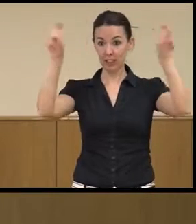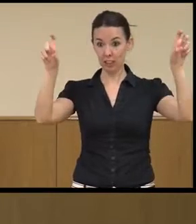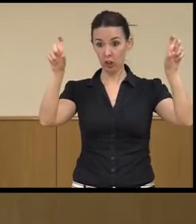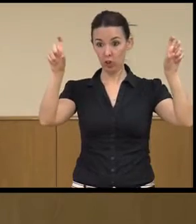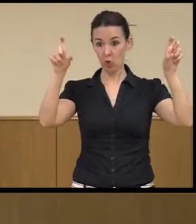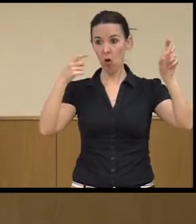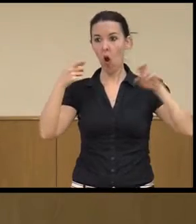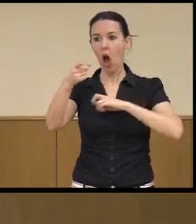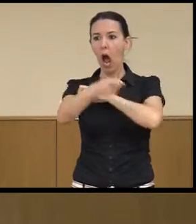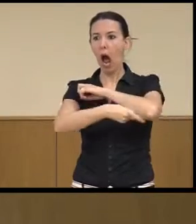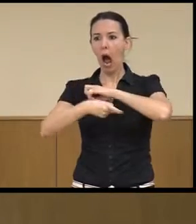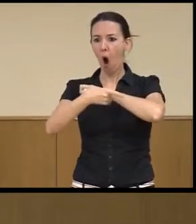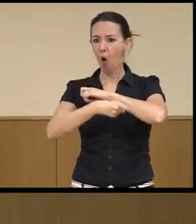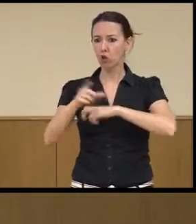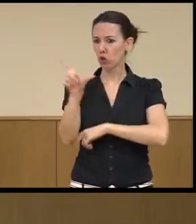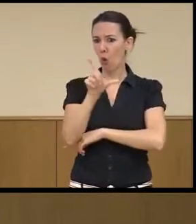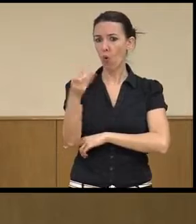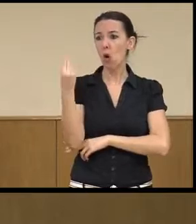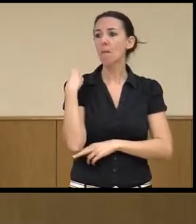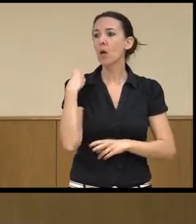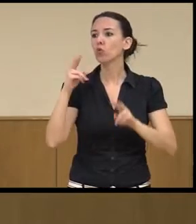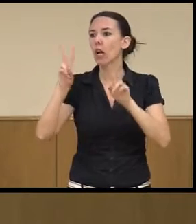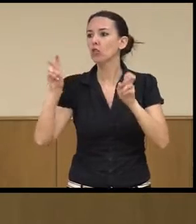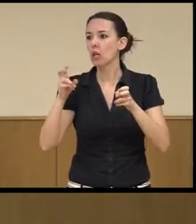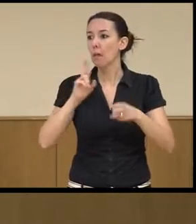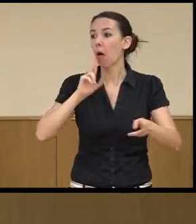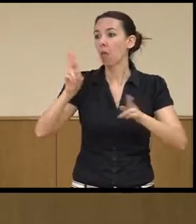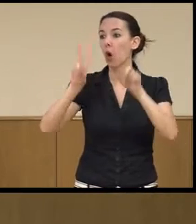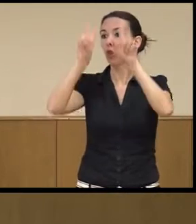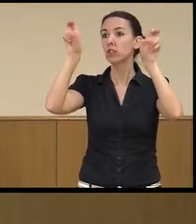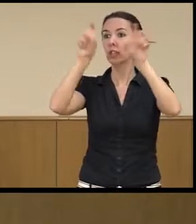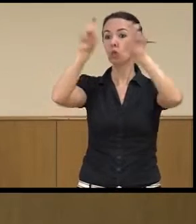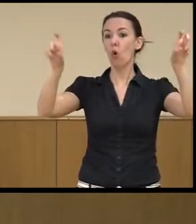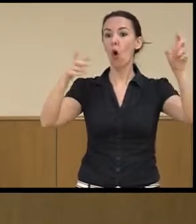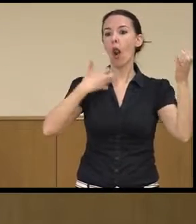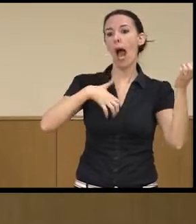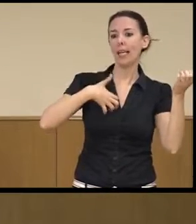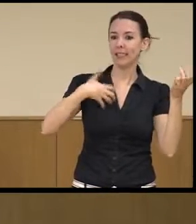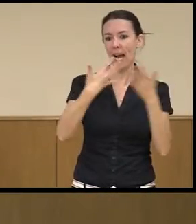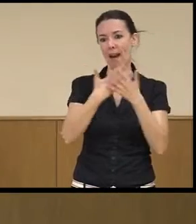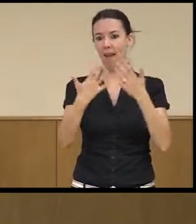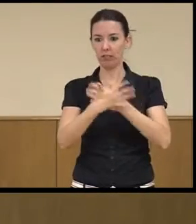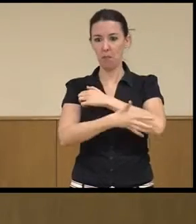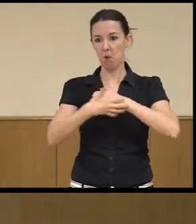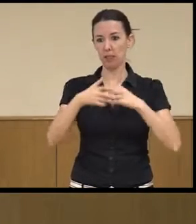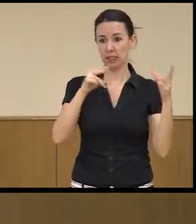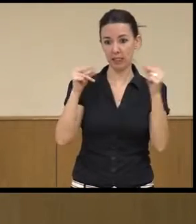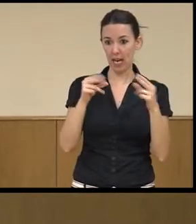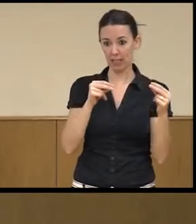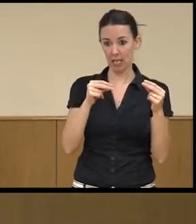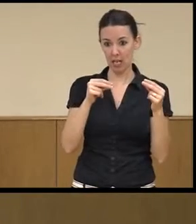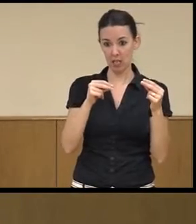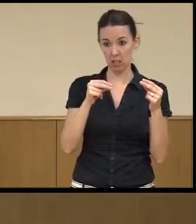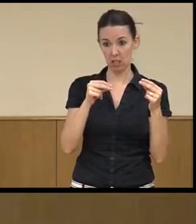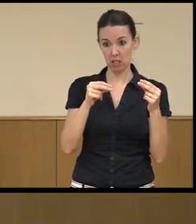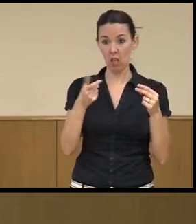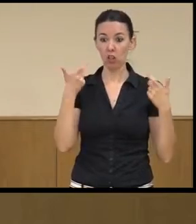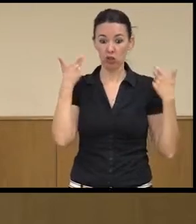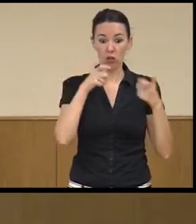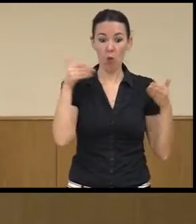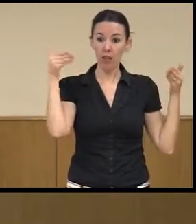por agosto, julio-agosto, cuando me preguntaron el asunto, y había pensado en centrarme básicamente en la música entre los